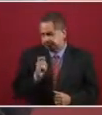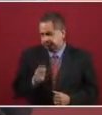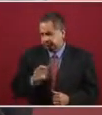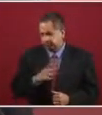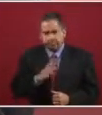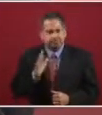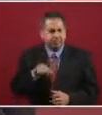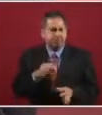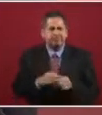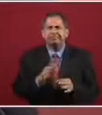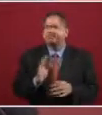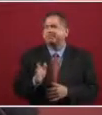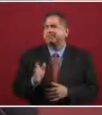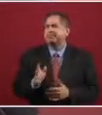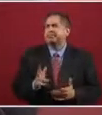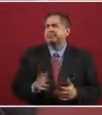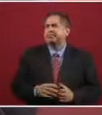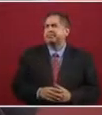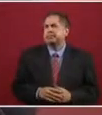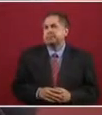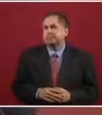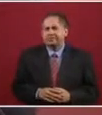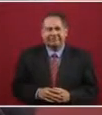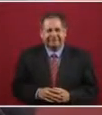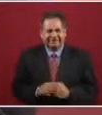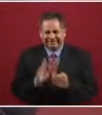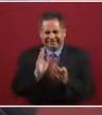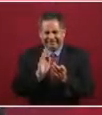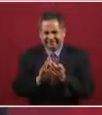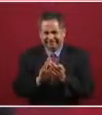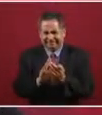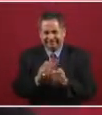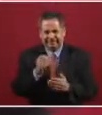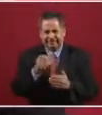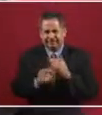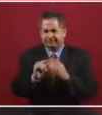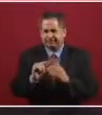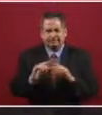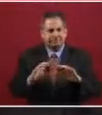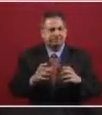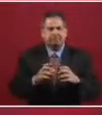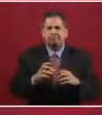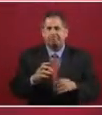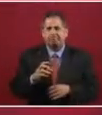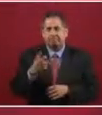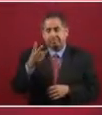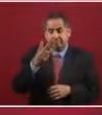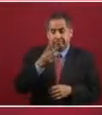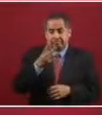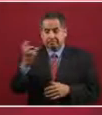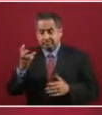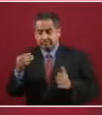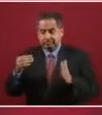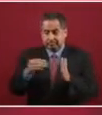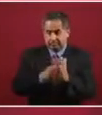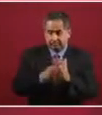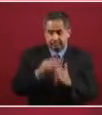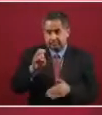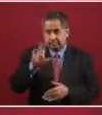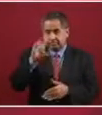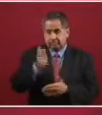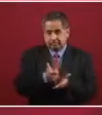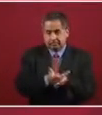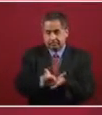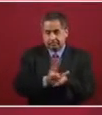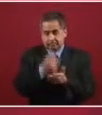ya estamos muy cerca de las 300 mil becas para